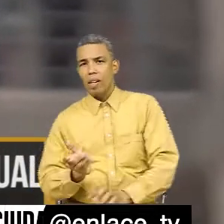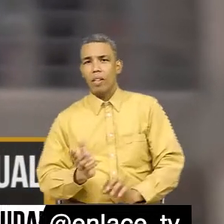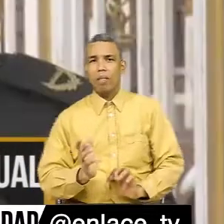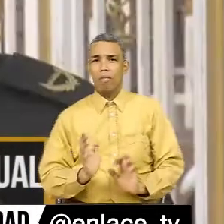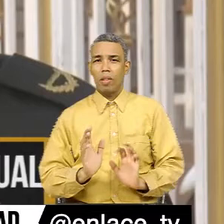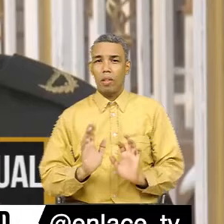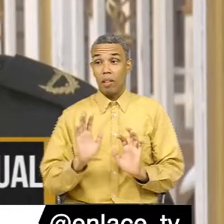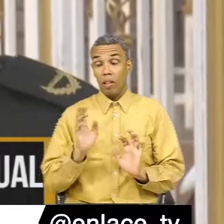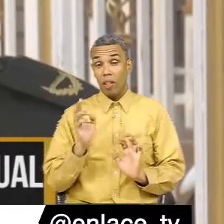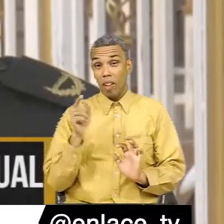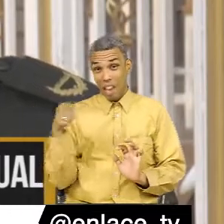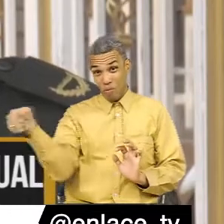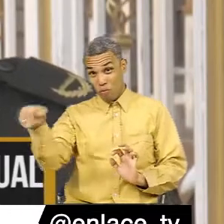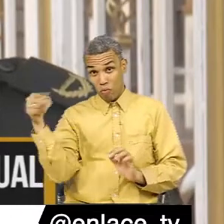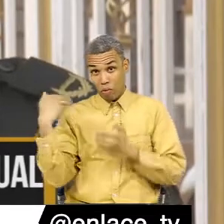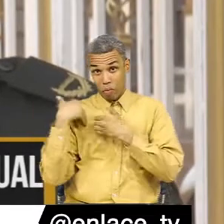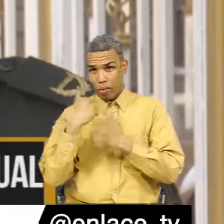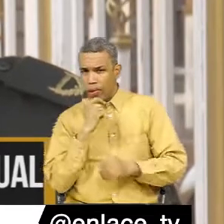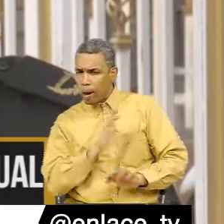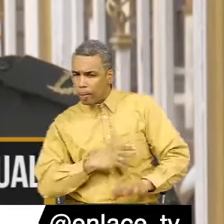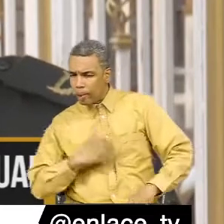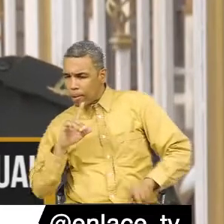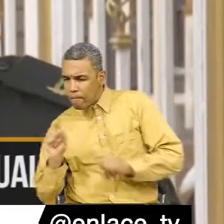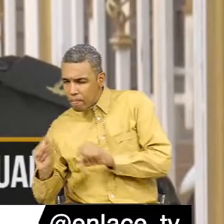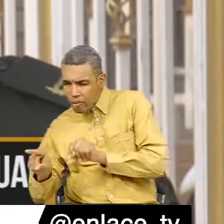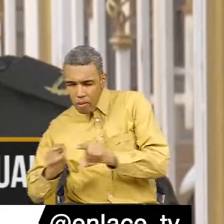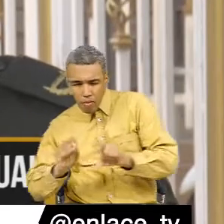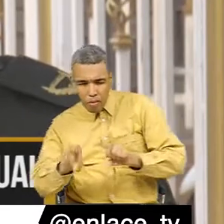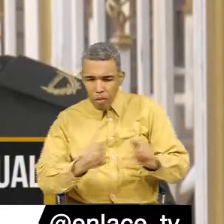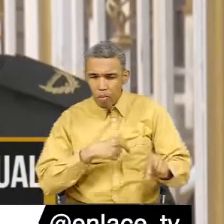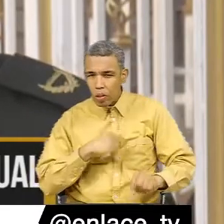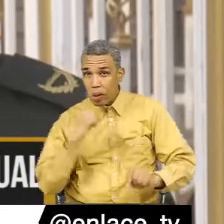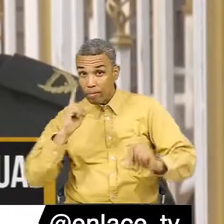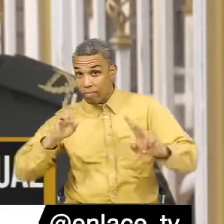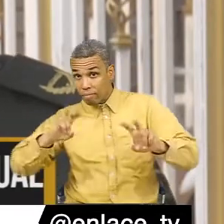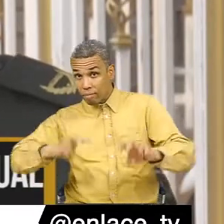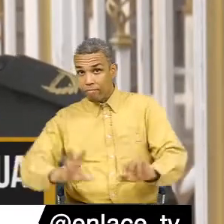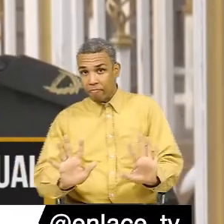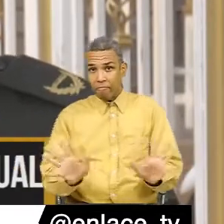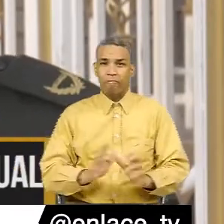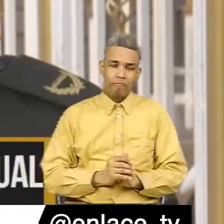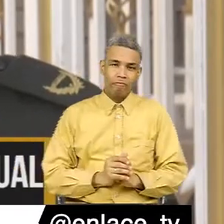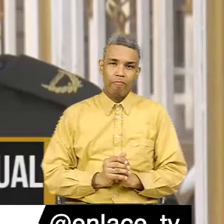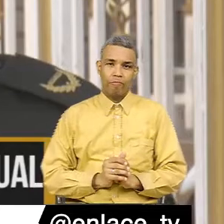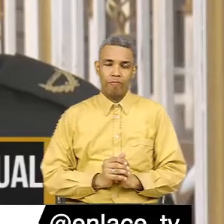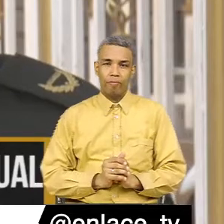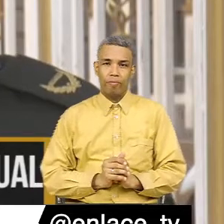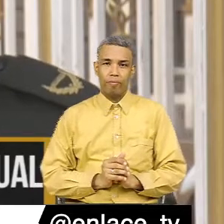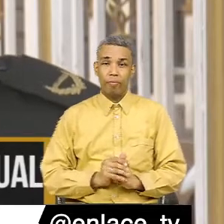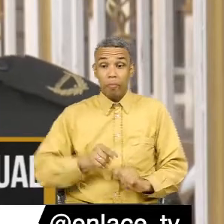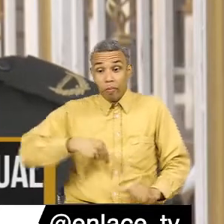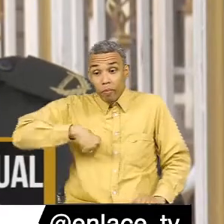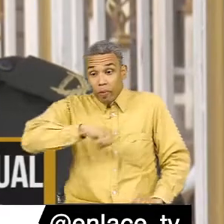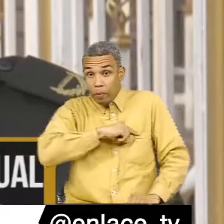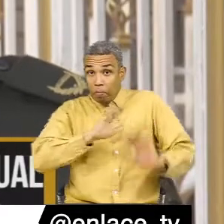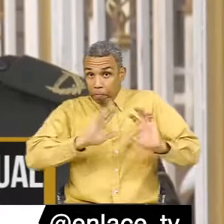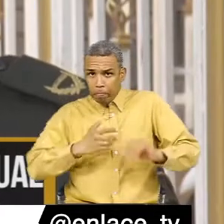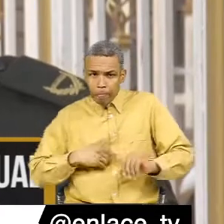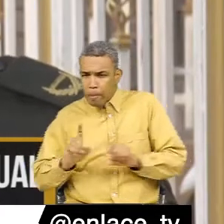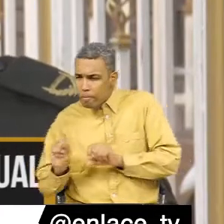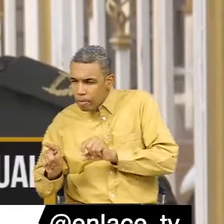caso. Hasta el momento pues es una agresión que se presenta, estamos tratando pues de esclarecer ahí estos hechos, se requiere pues de